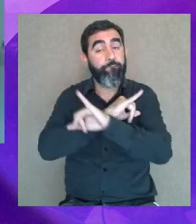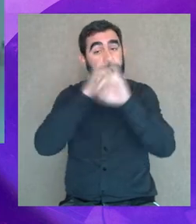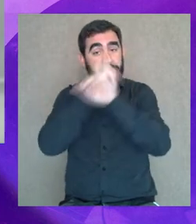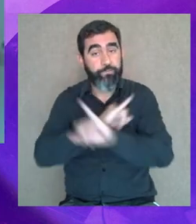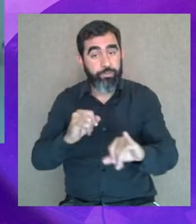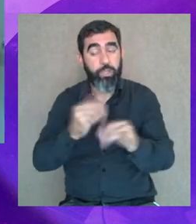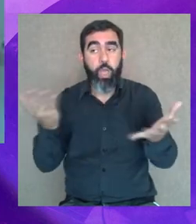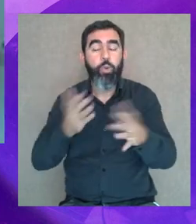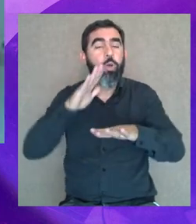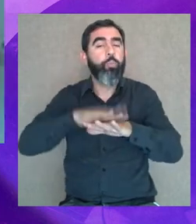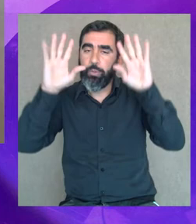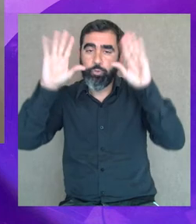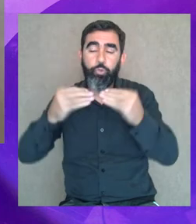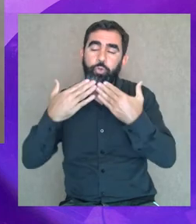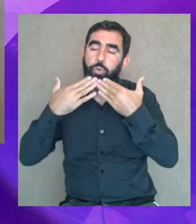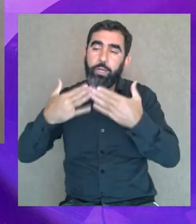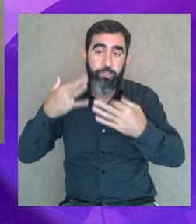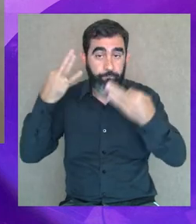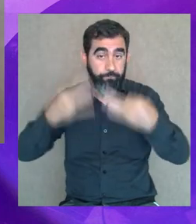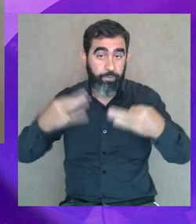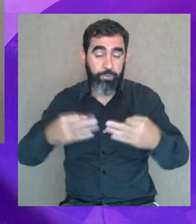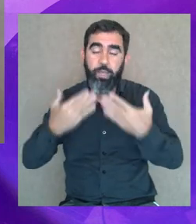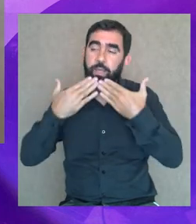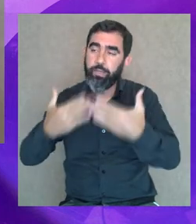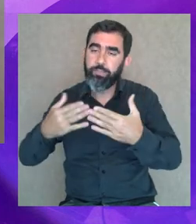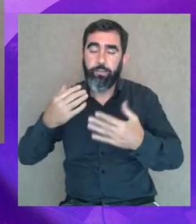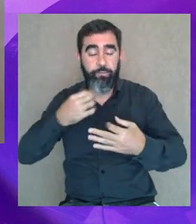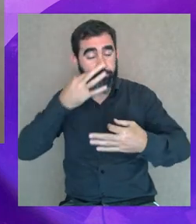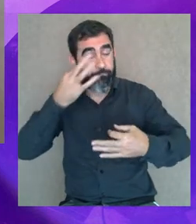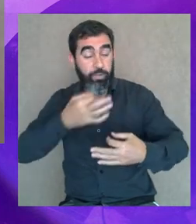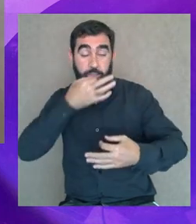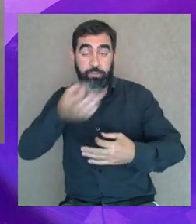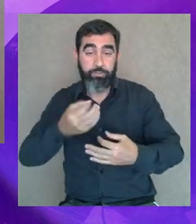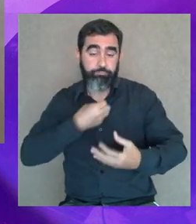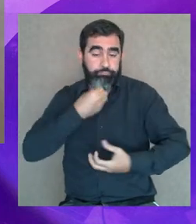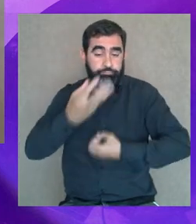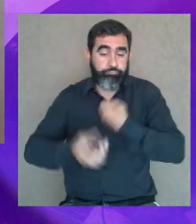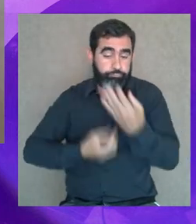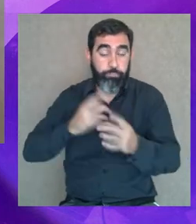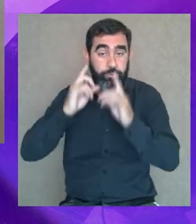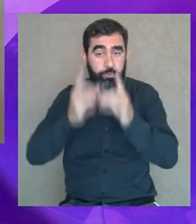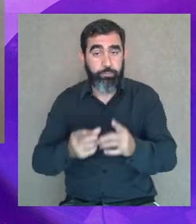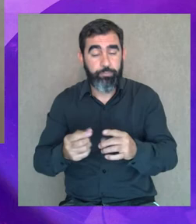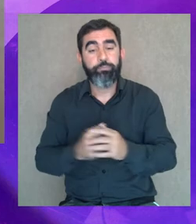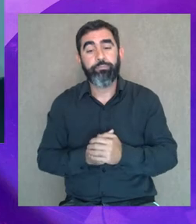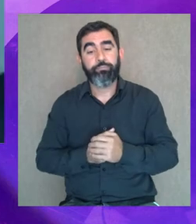un momento maravilloso gracias por la honestidad y por recordarlo